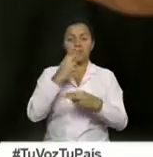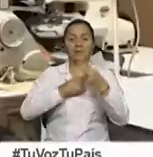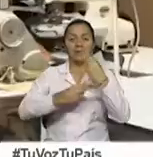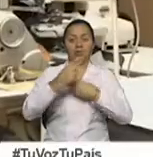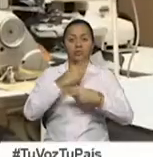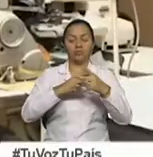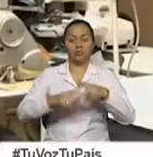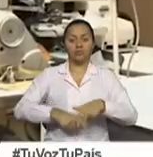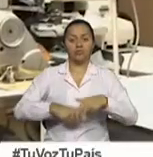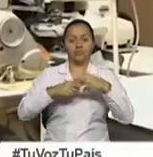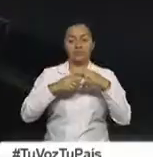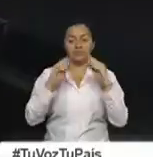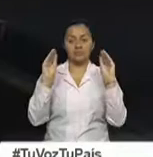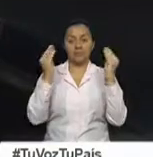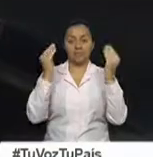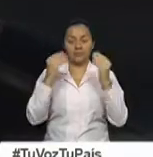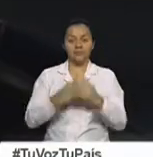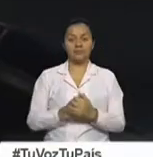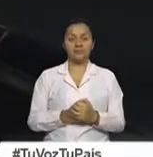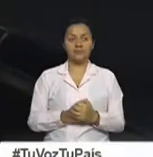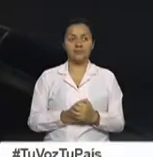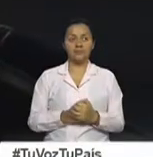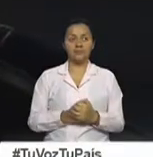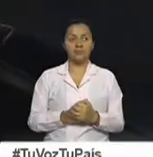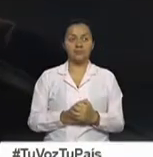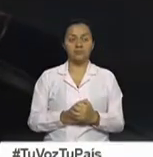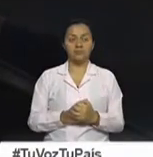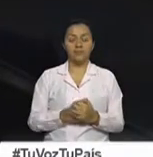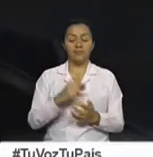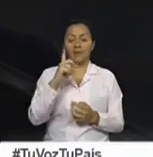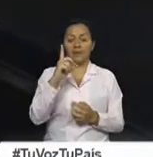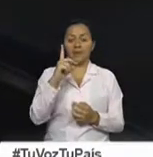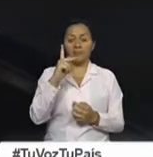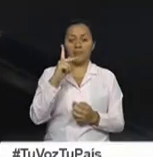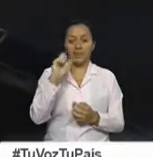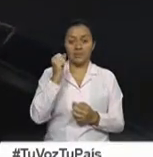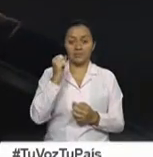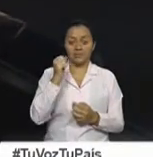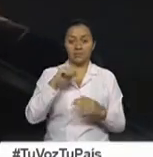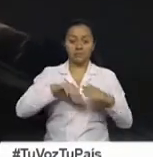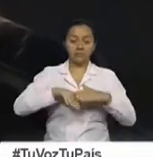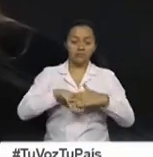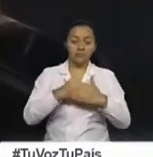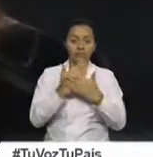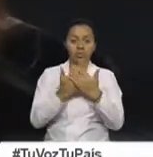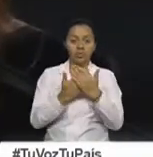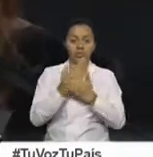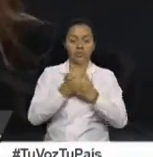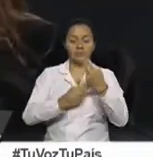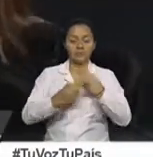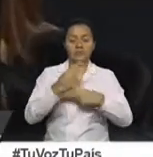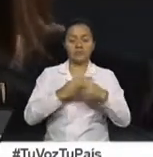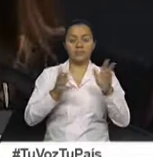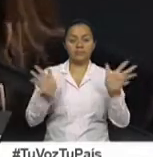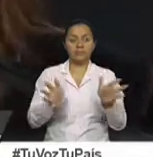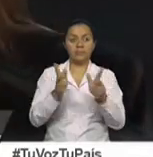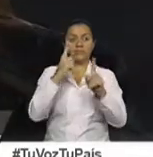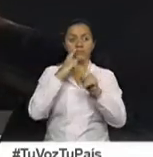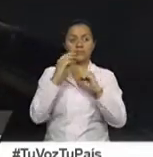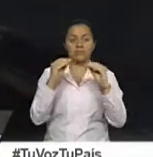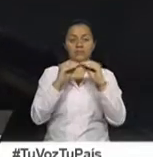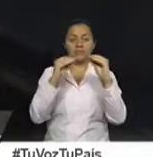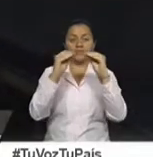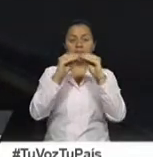el emprendimiento juvenil. La incubadora de EPS se enmarca en esta política y busca promover prácticas